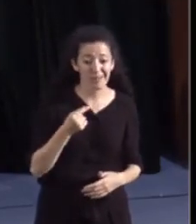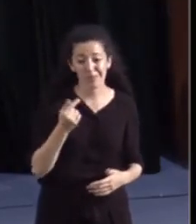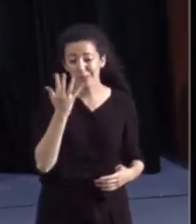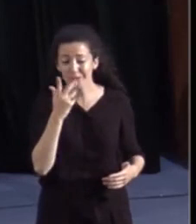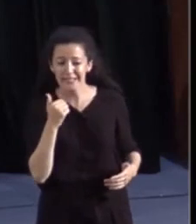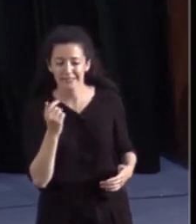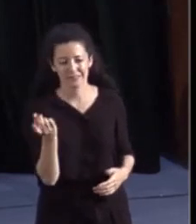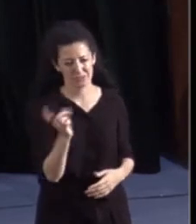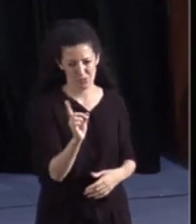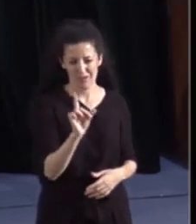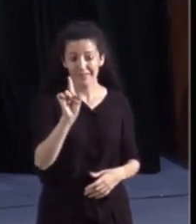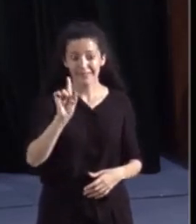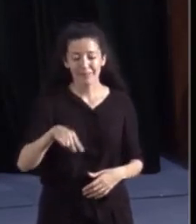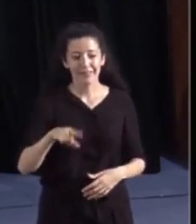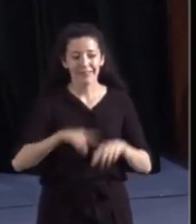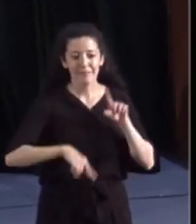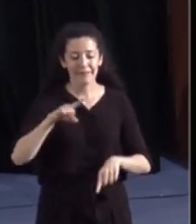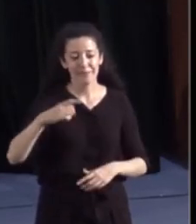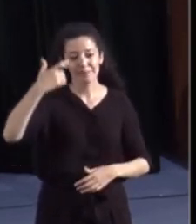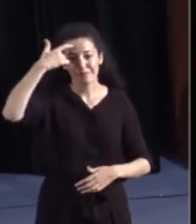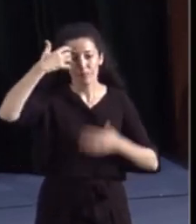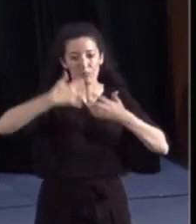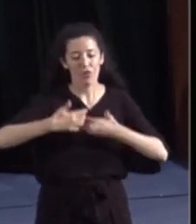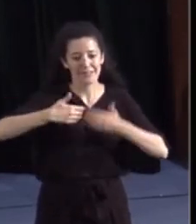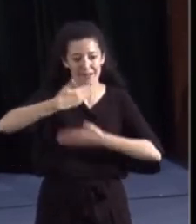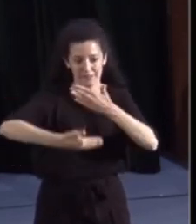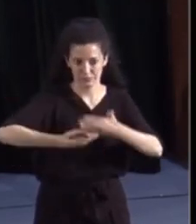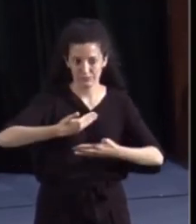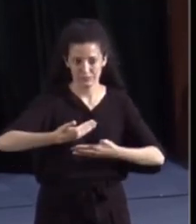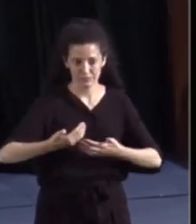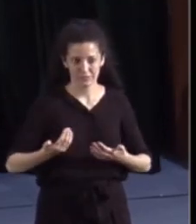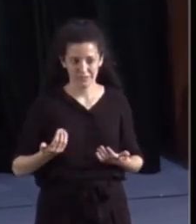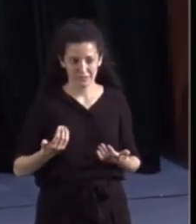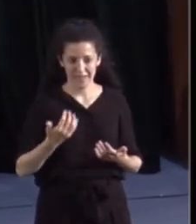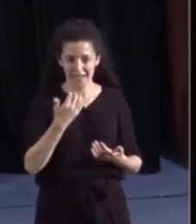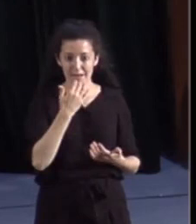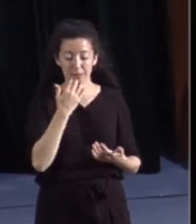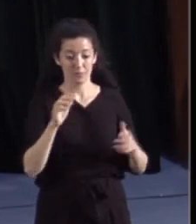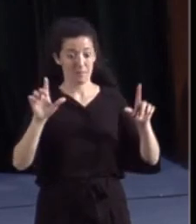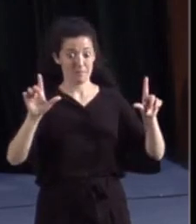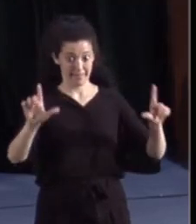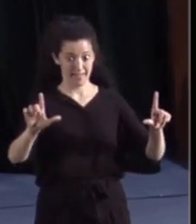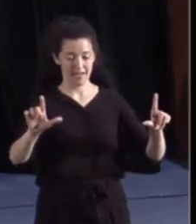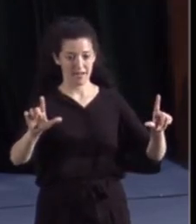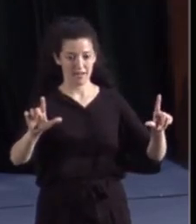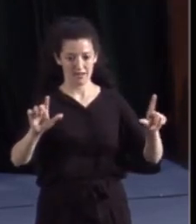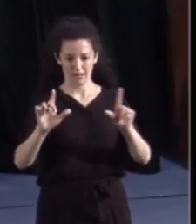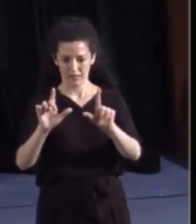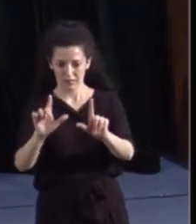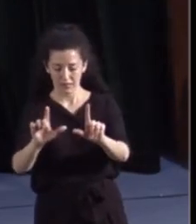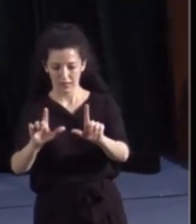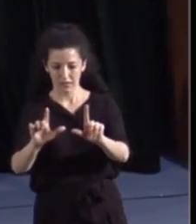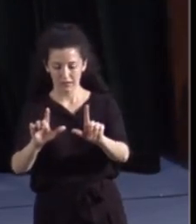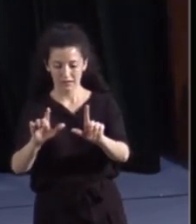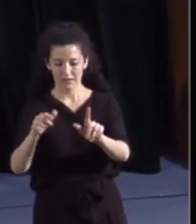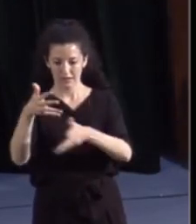de procesamiento cognitivo, cómo es el procesamiento visual de una pantalla compleja donde yo tengo lengua de signos